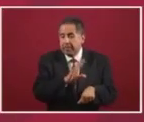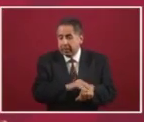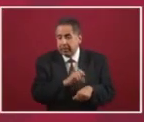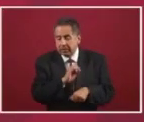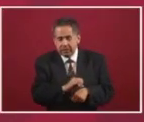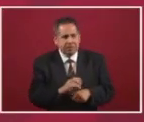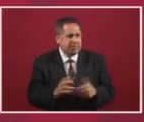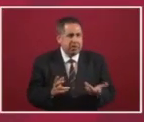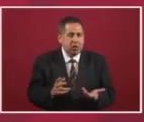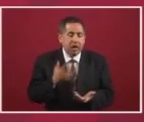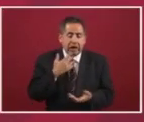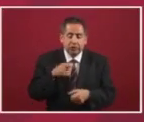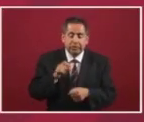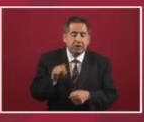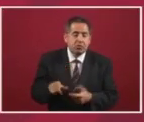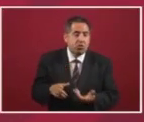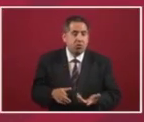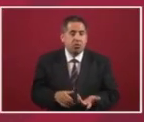Consumimos